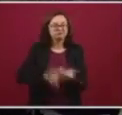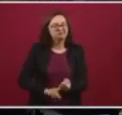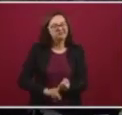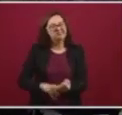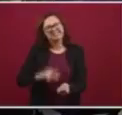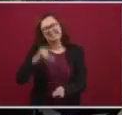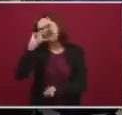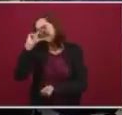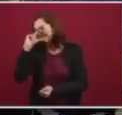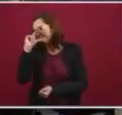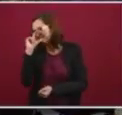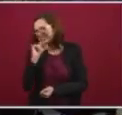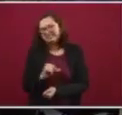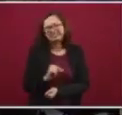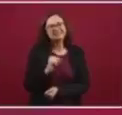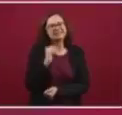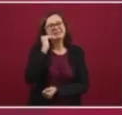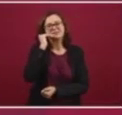estado.